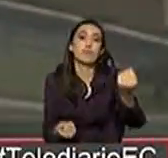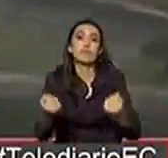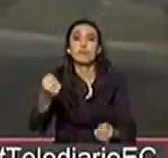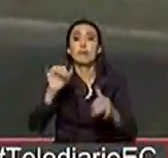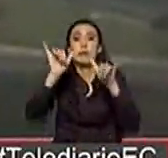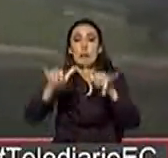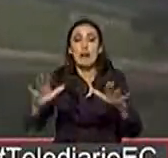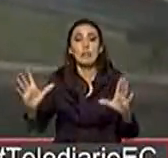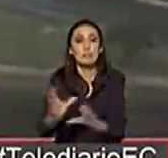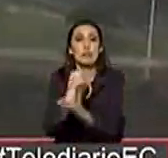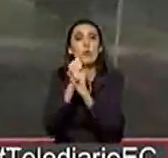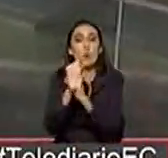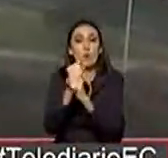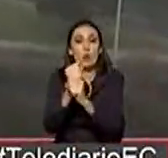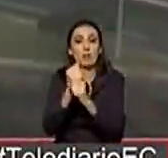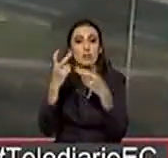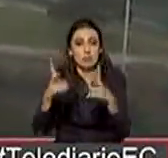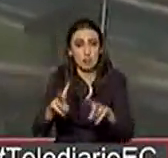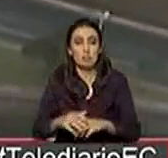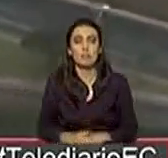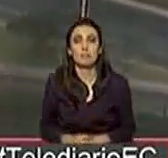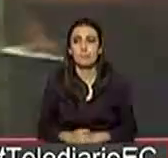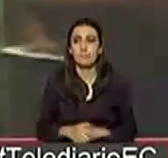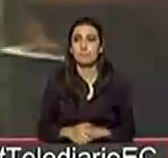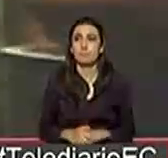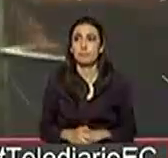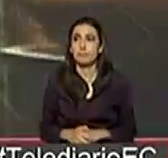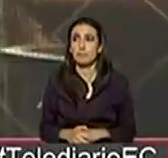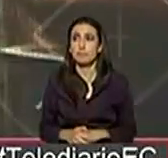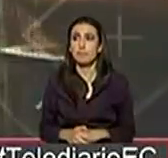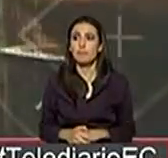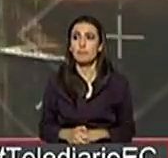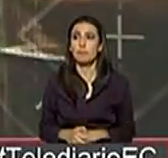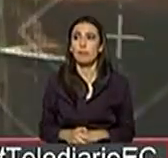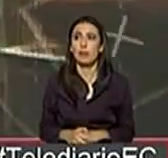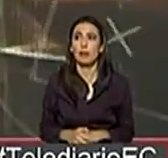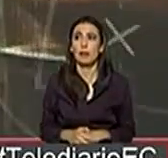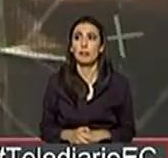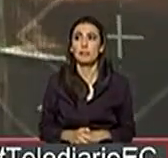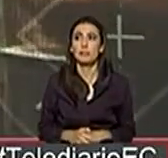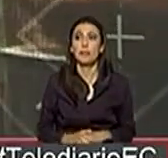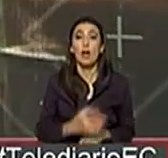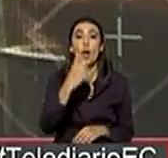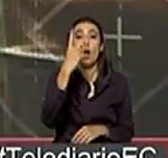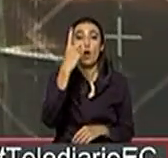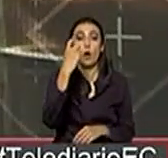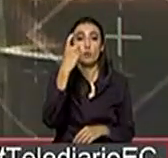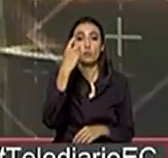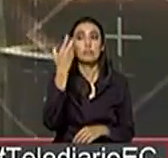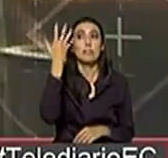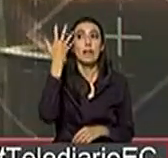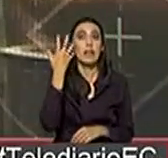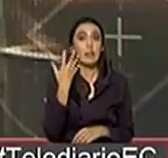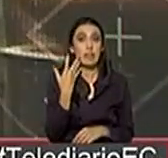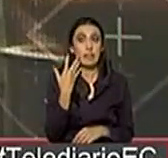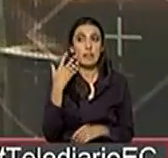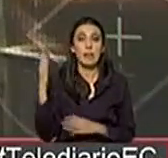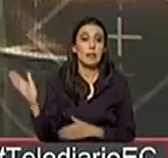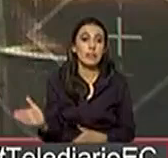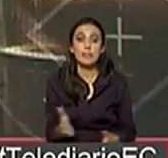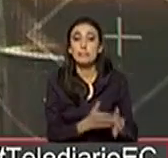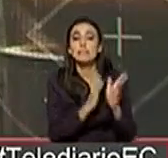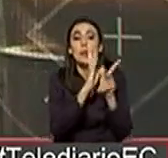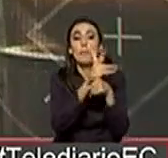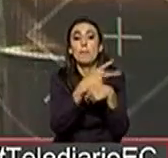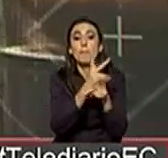asegurados juan carlos higuero a medios públicos en los 11 días que duró el paro el sector productivo